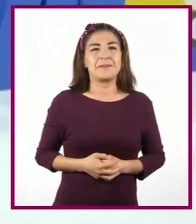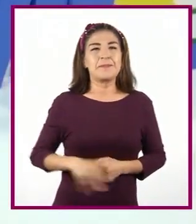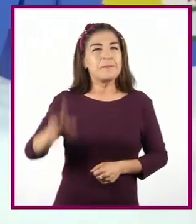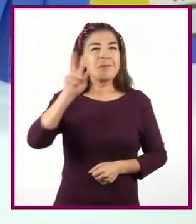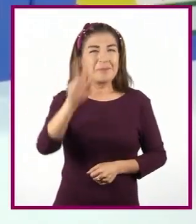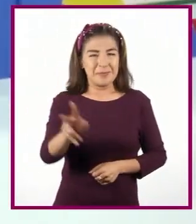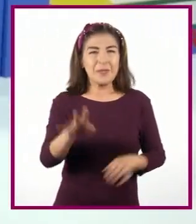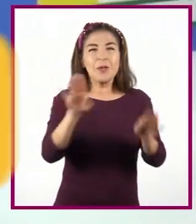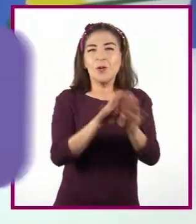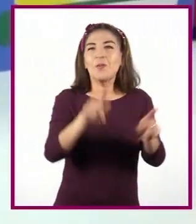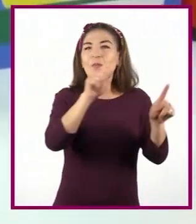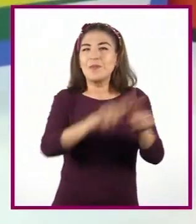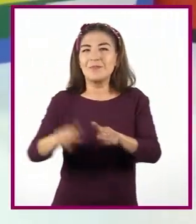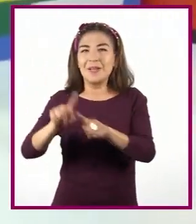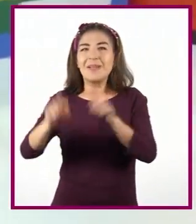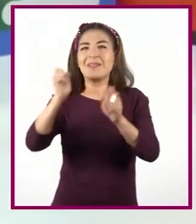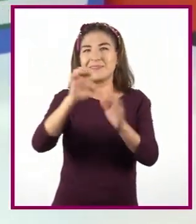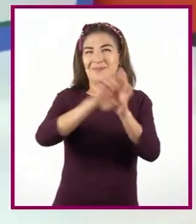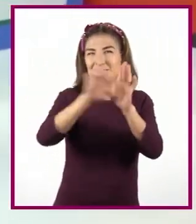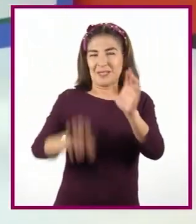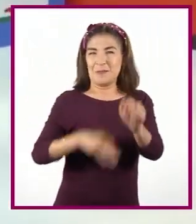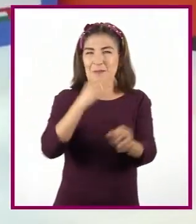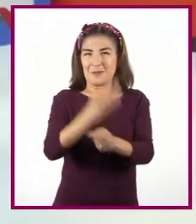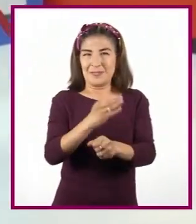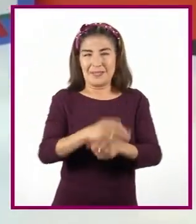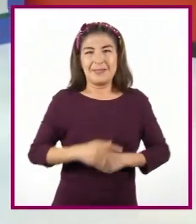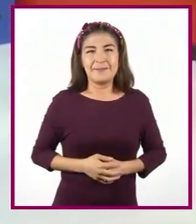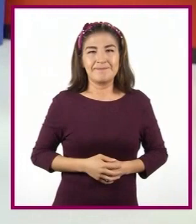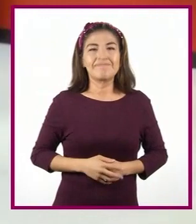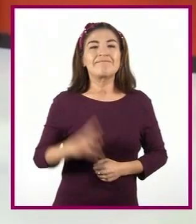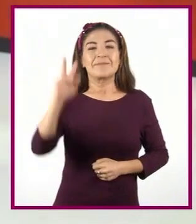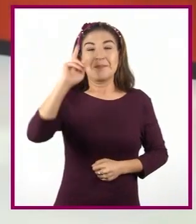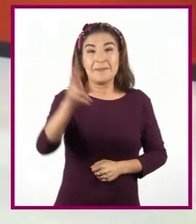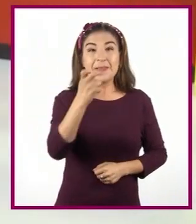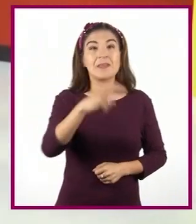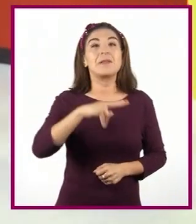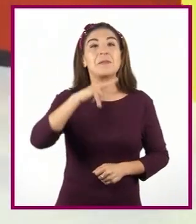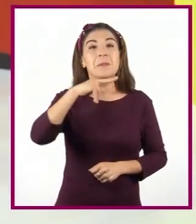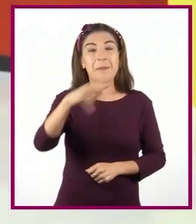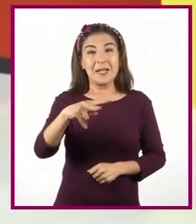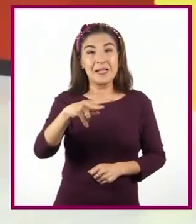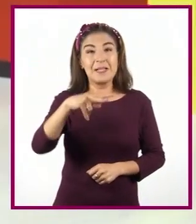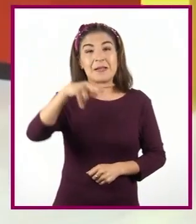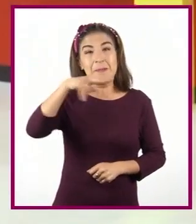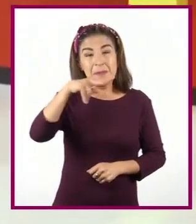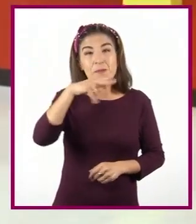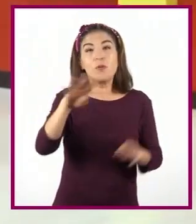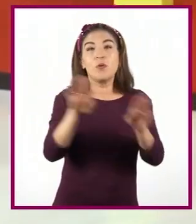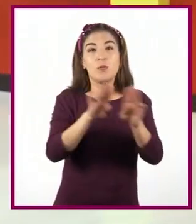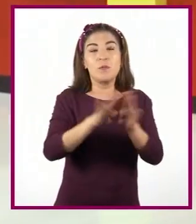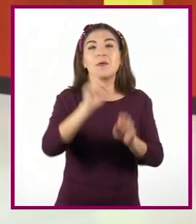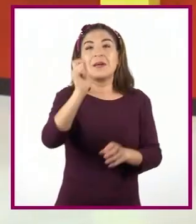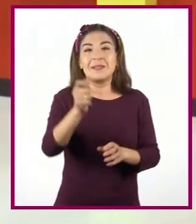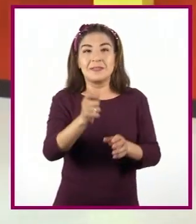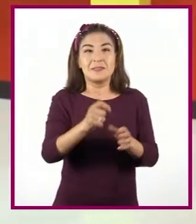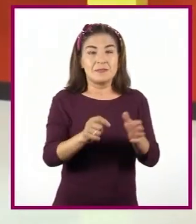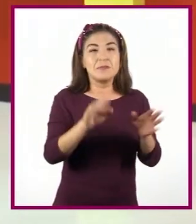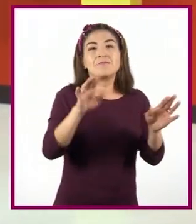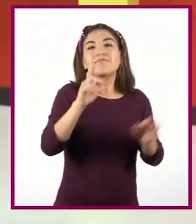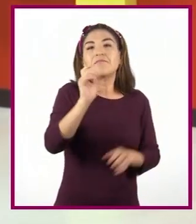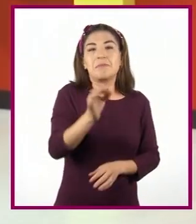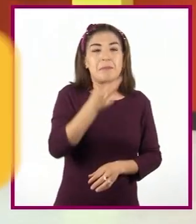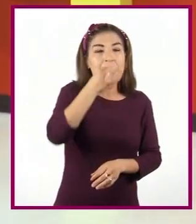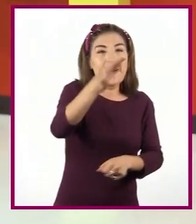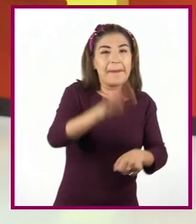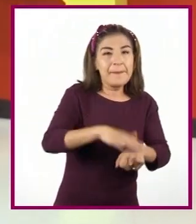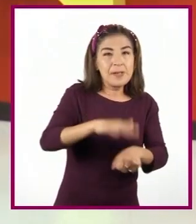¿Observaron el tipo de narración en los ejemplos? Como vieron, los verbos subrayados no solo narran los tiempos, sino que señalan el